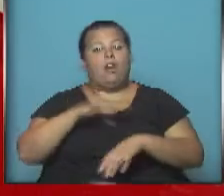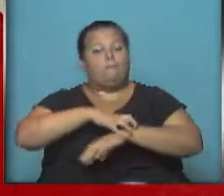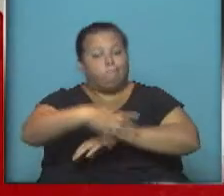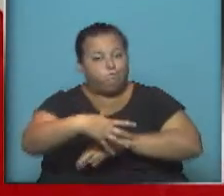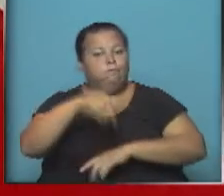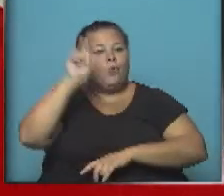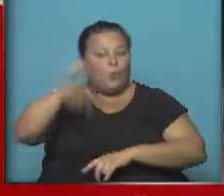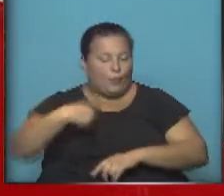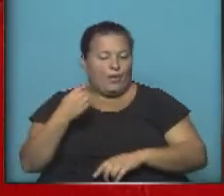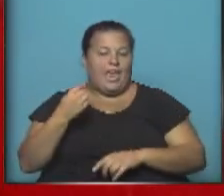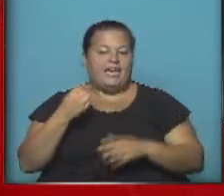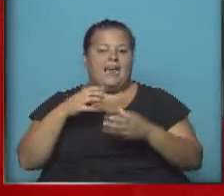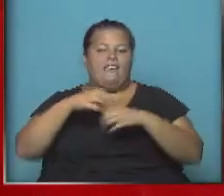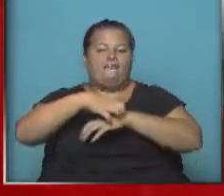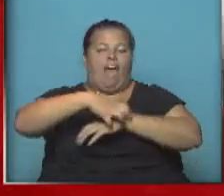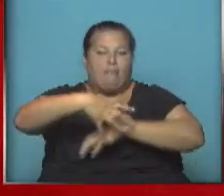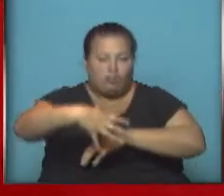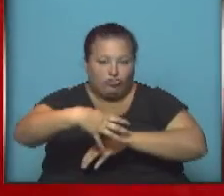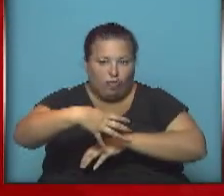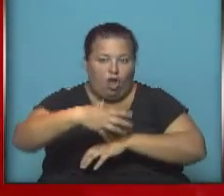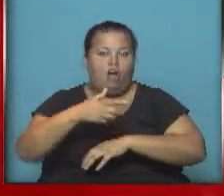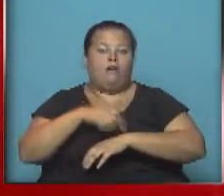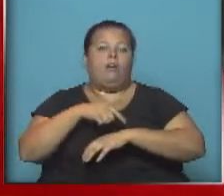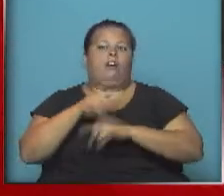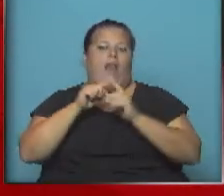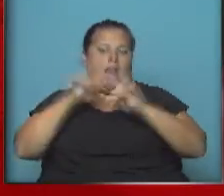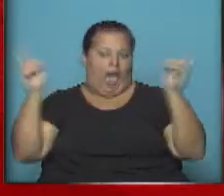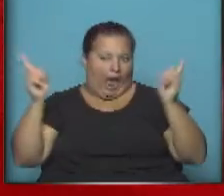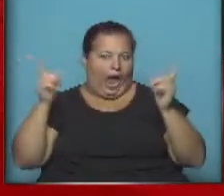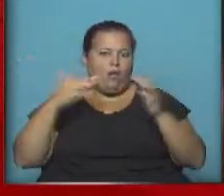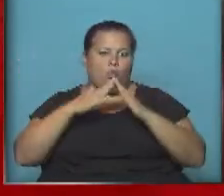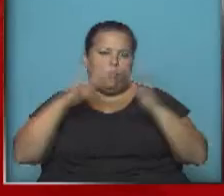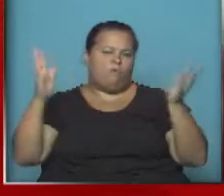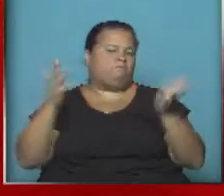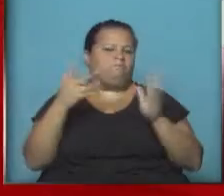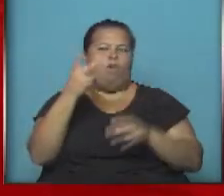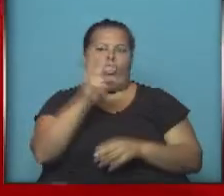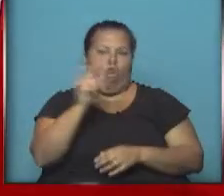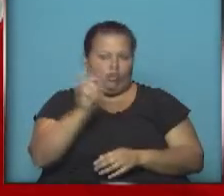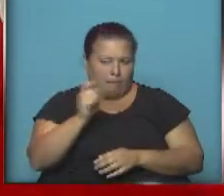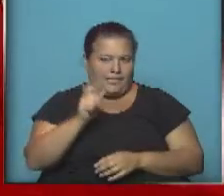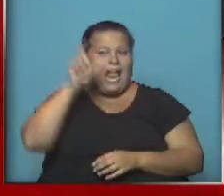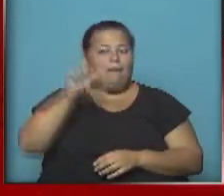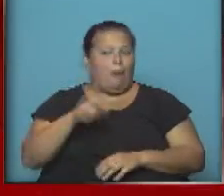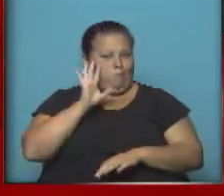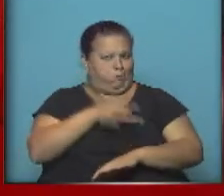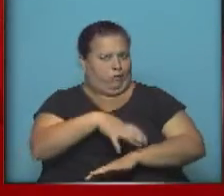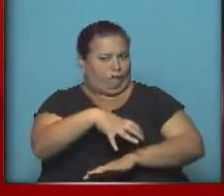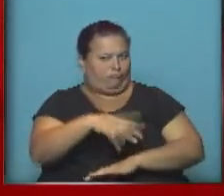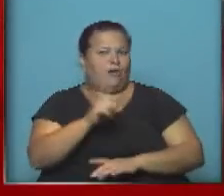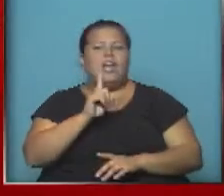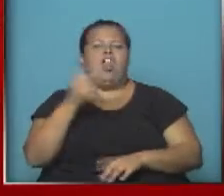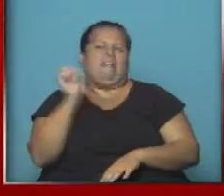esguince genera una sinovitis, una inflamación que le perdura durante un tiempo, generalmente 2 meses, el paciente se lo ve hinchado. Bueno, no sería